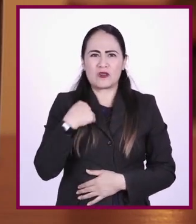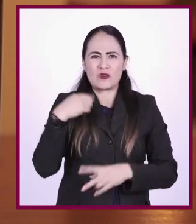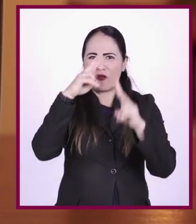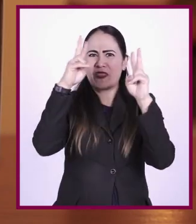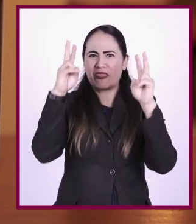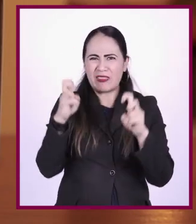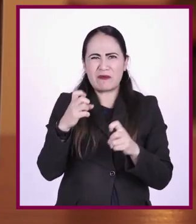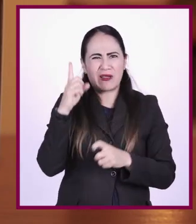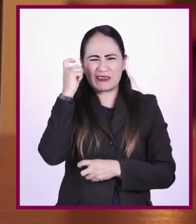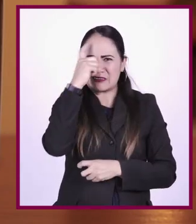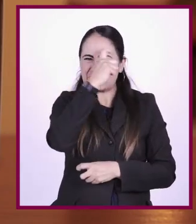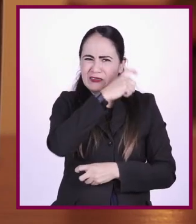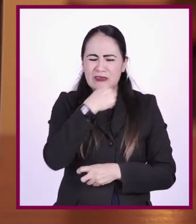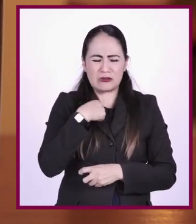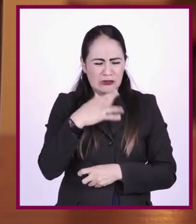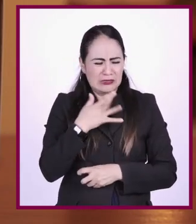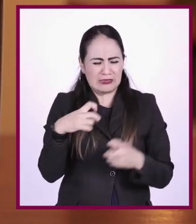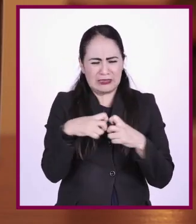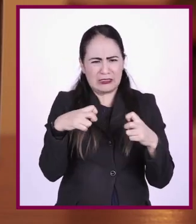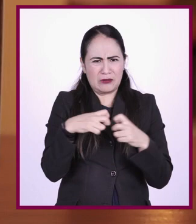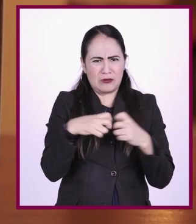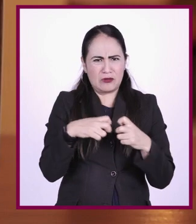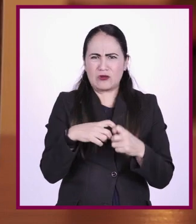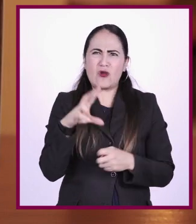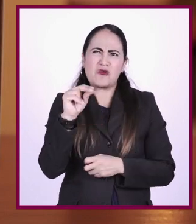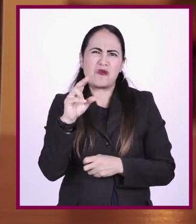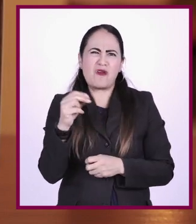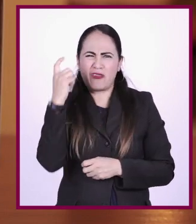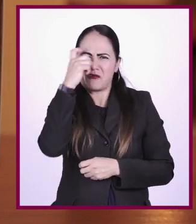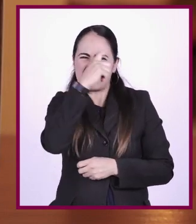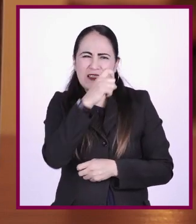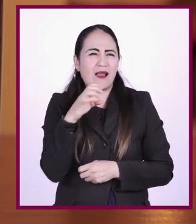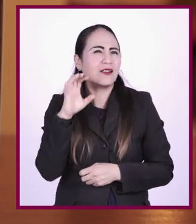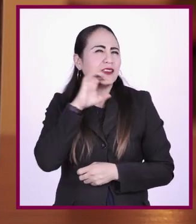Si algo me gusta, le pongo interés, entonces en